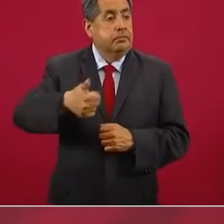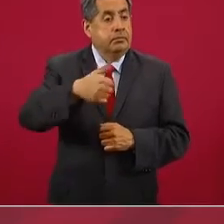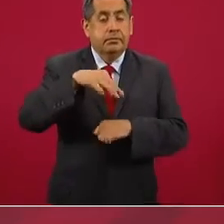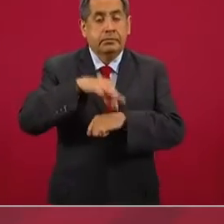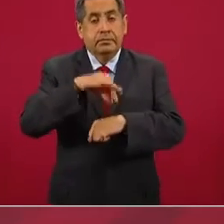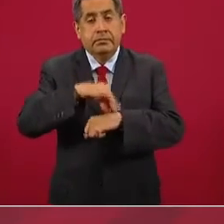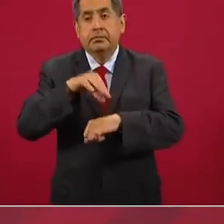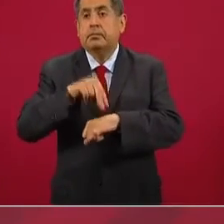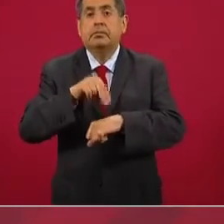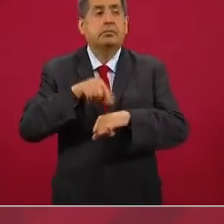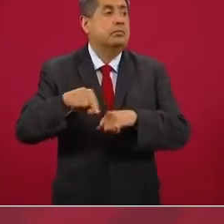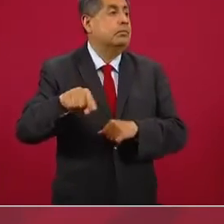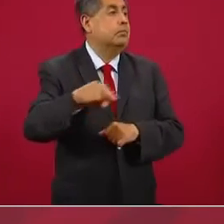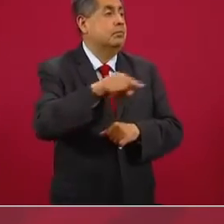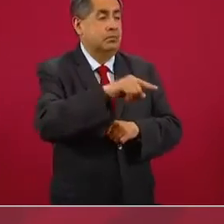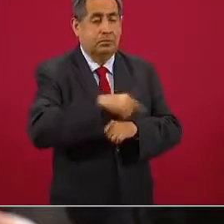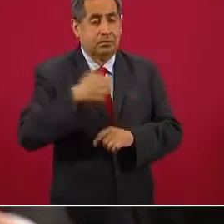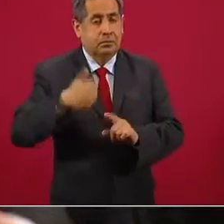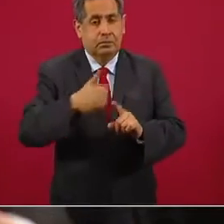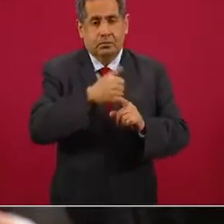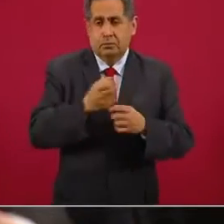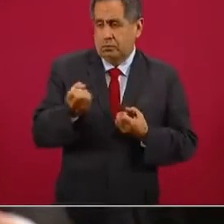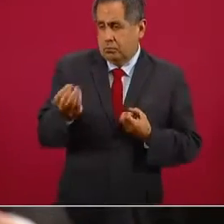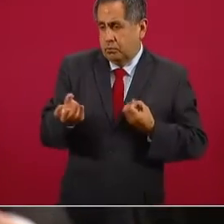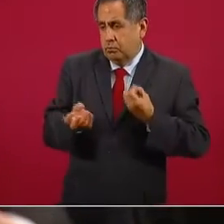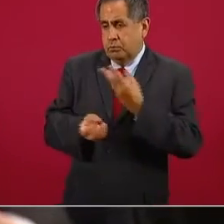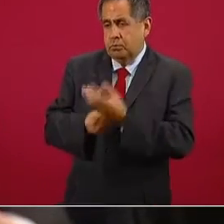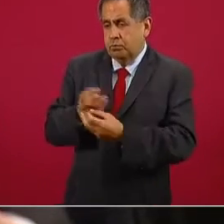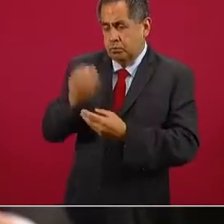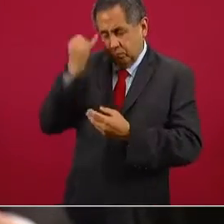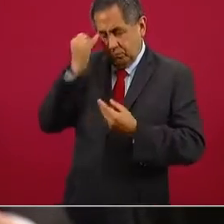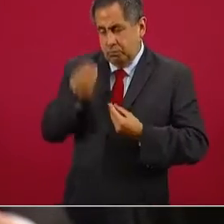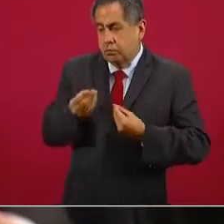pleno profesional aporta una pieza